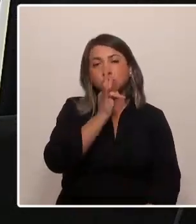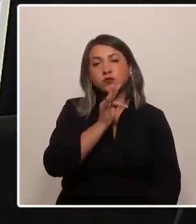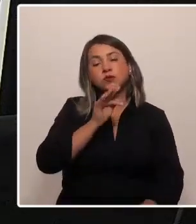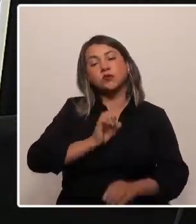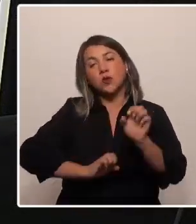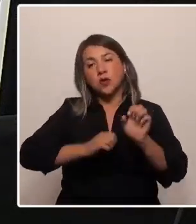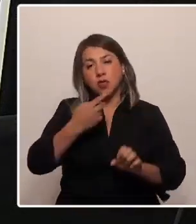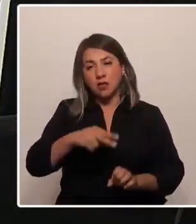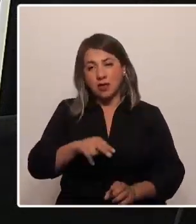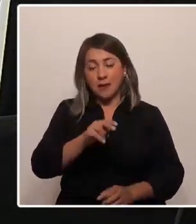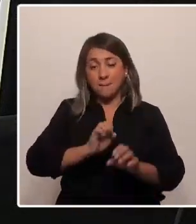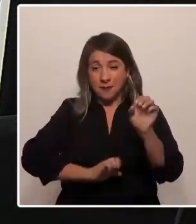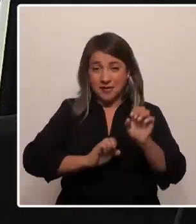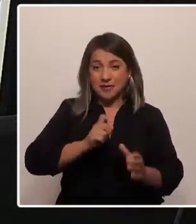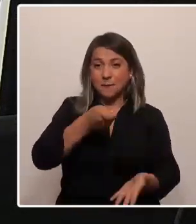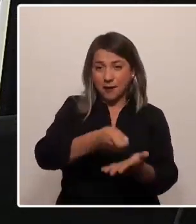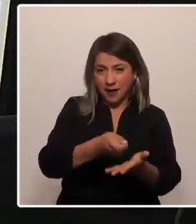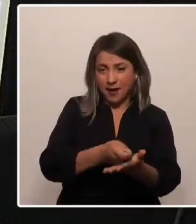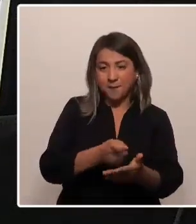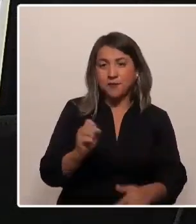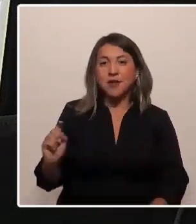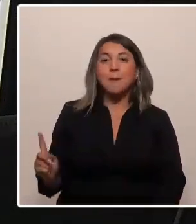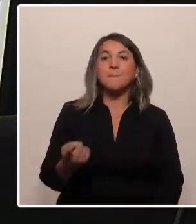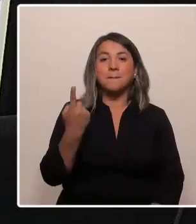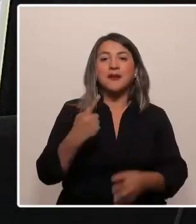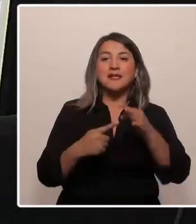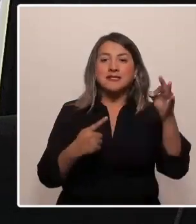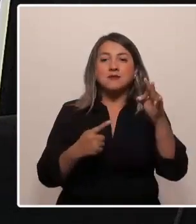con el principio de solidaridad.